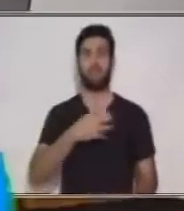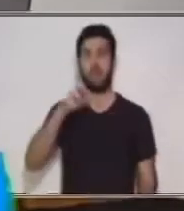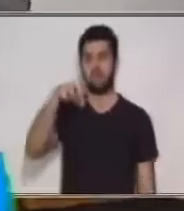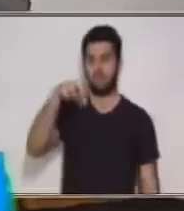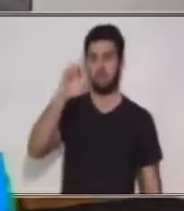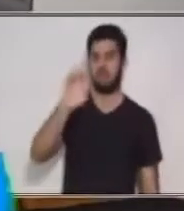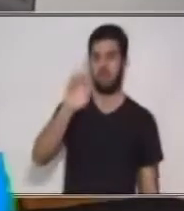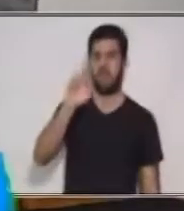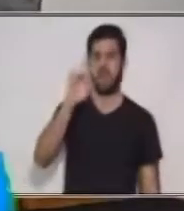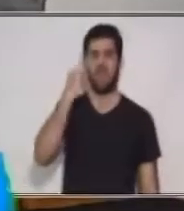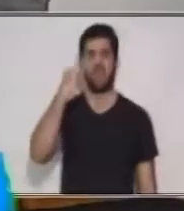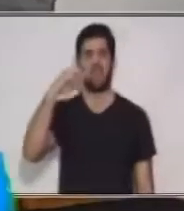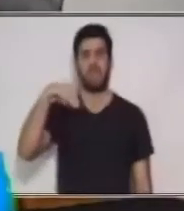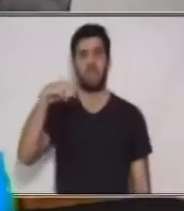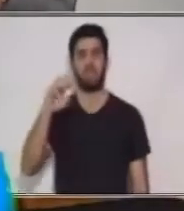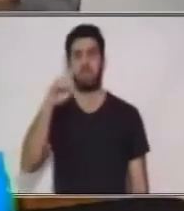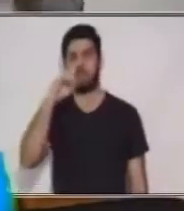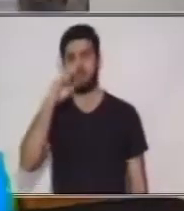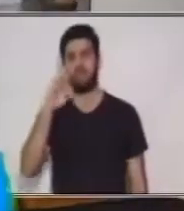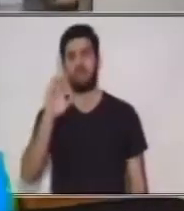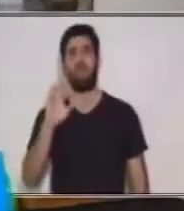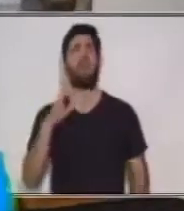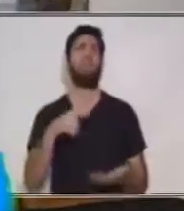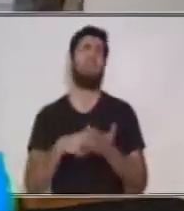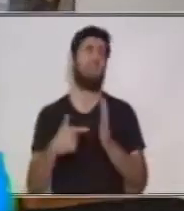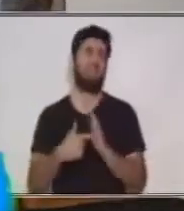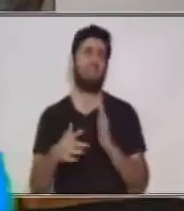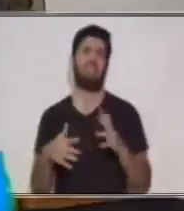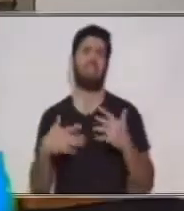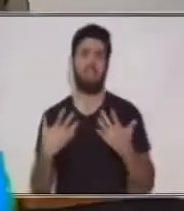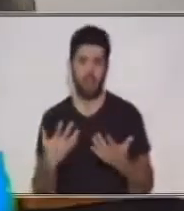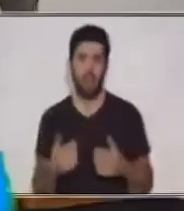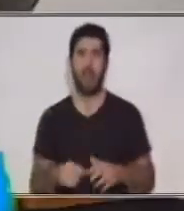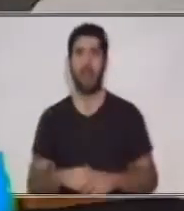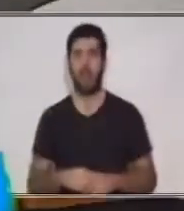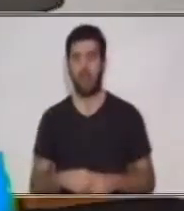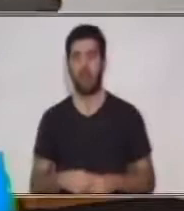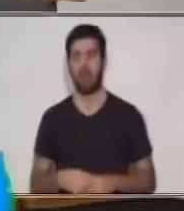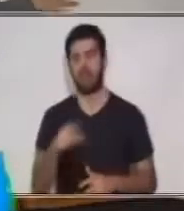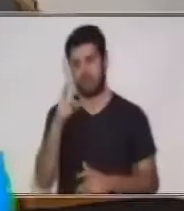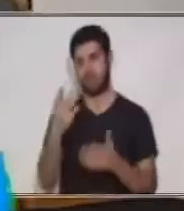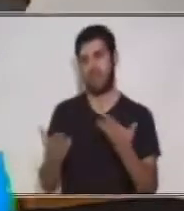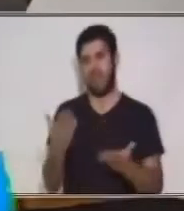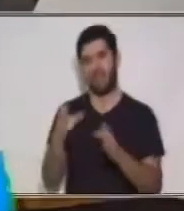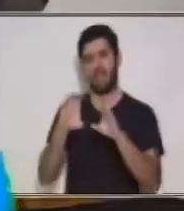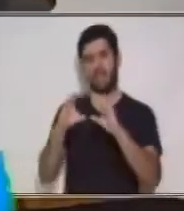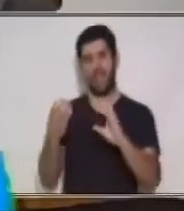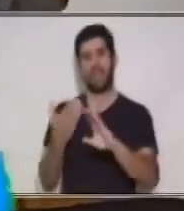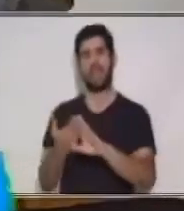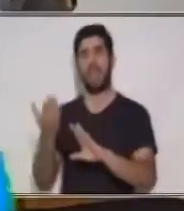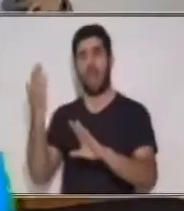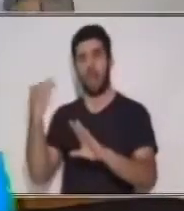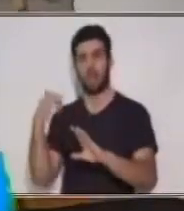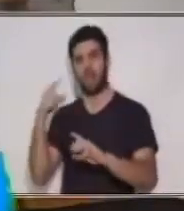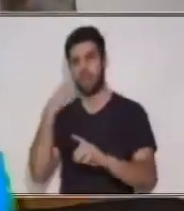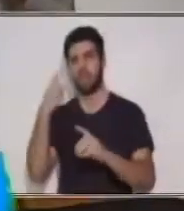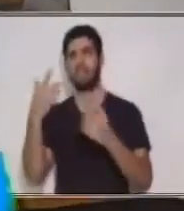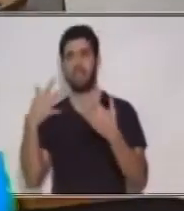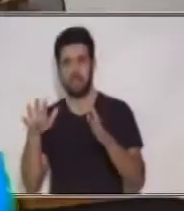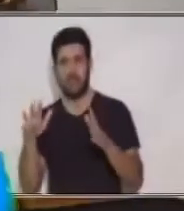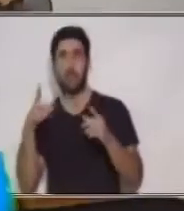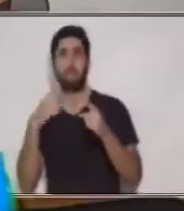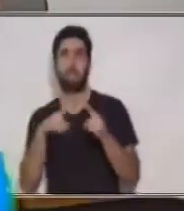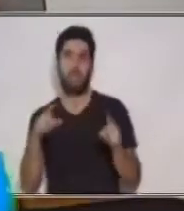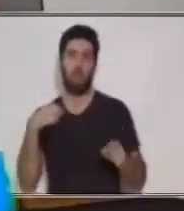preguntarás, ¿qué es el perímetro? Posiblemente ya lo has estudiado en un grado anterior o en una otra oportunidad, sin embargo